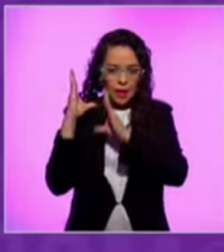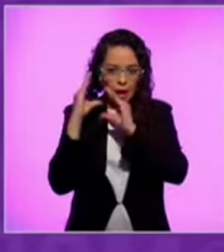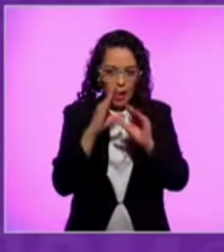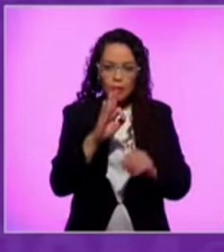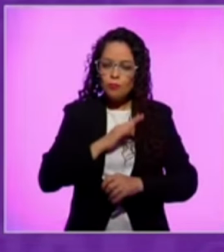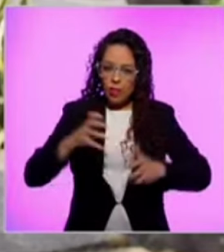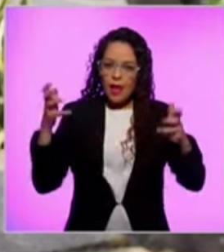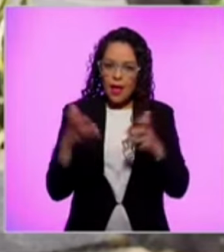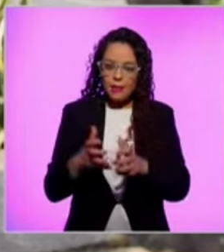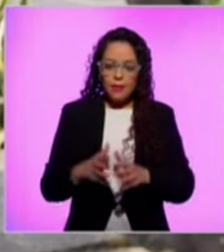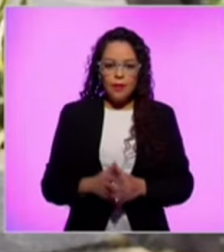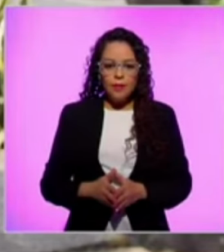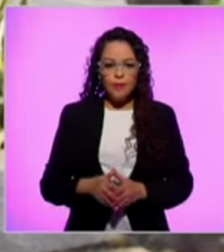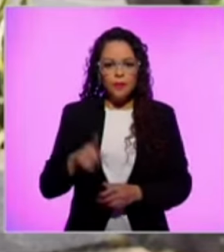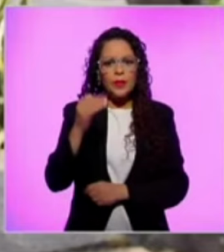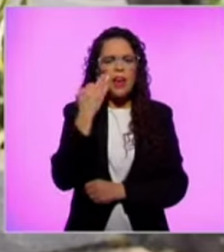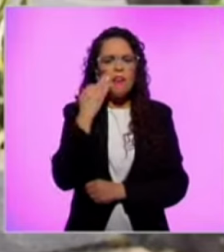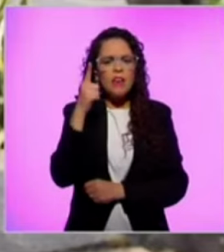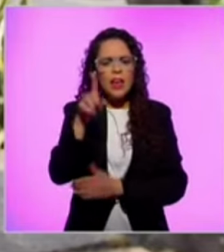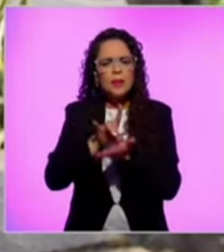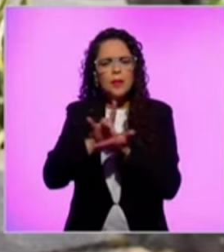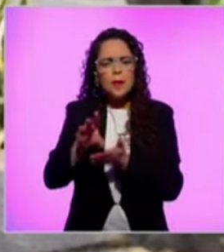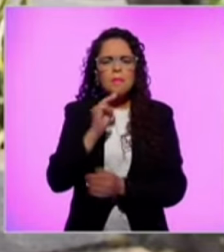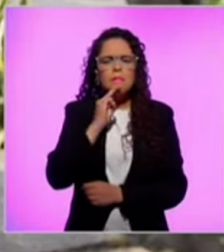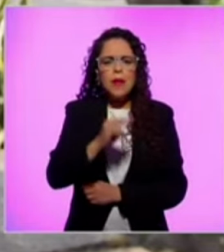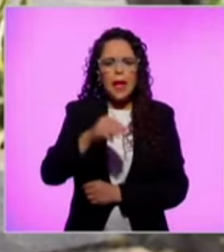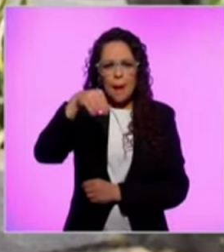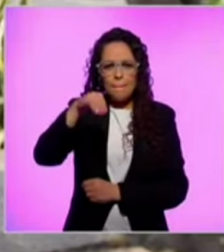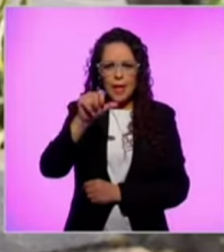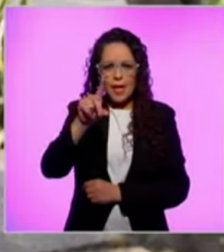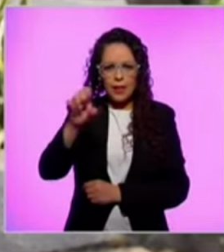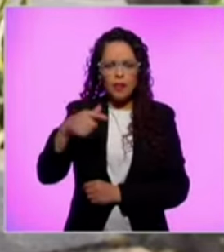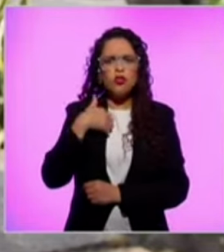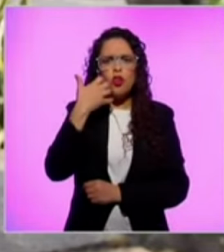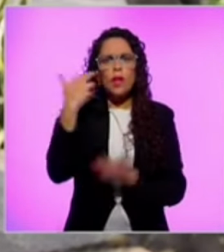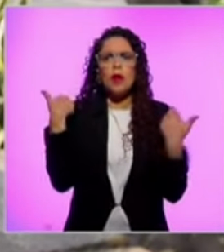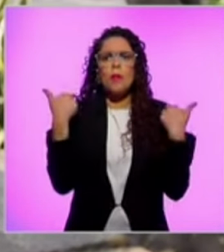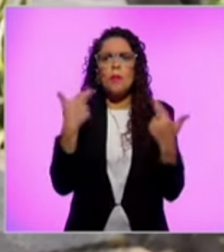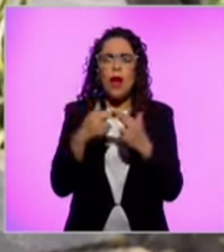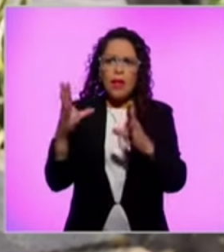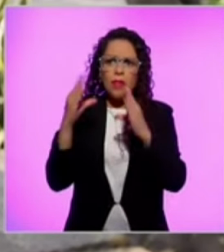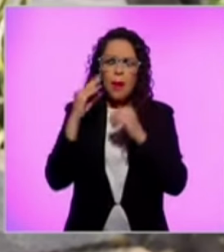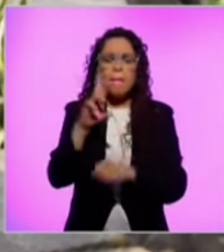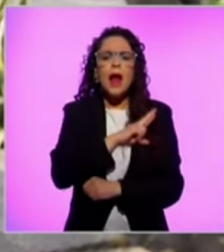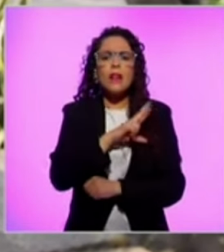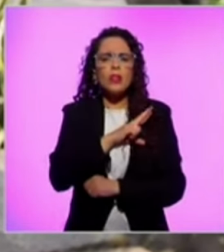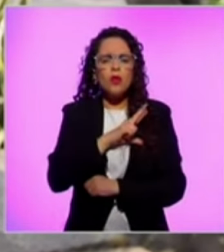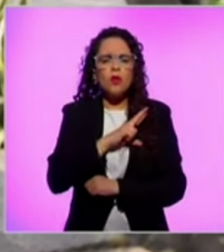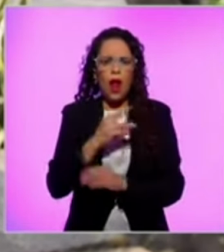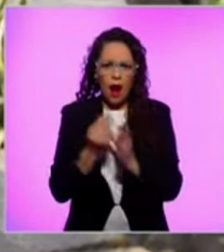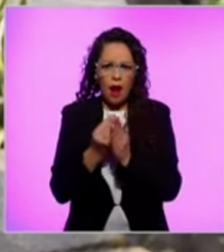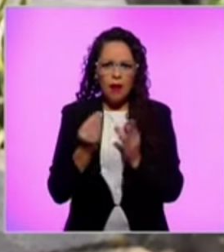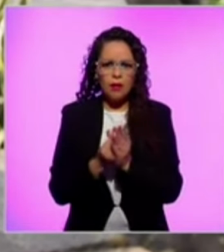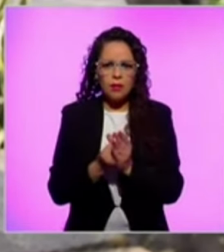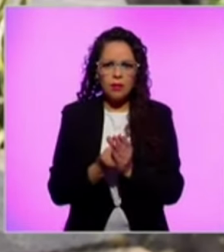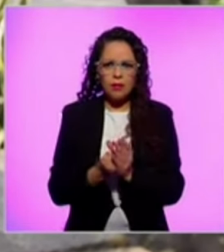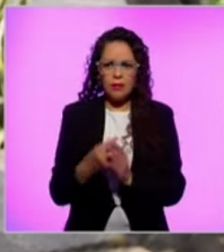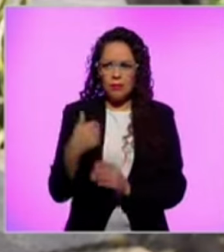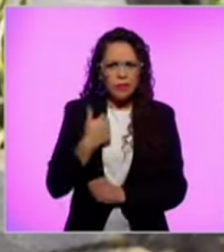Mildred puso en Facebook un mensaje de que quién le podía dar clases particulares y me llamó la atención porque a mí no me gusta dar